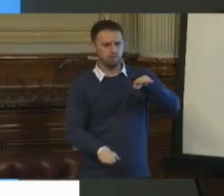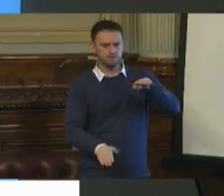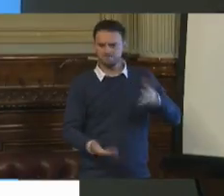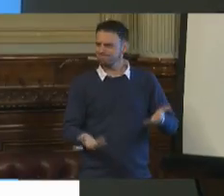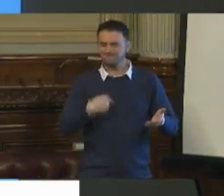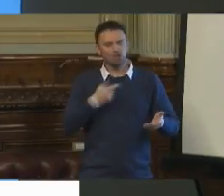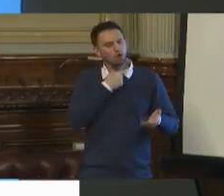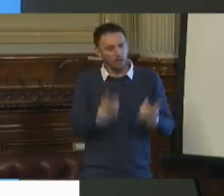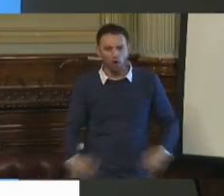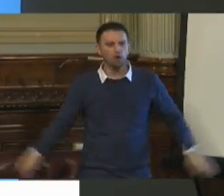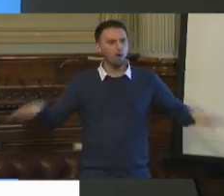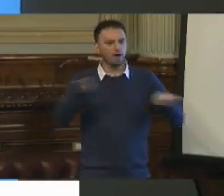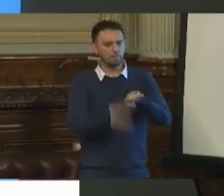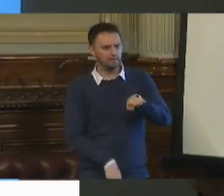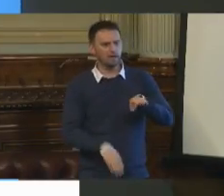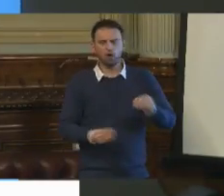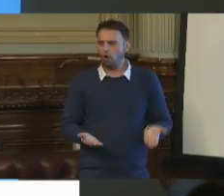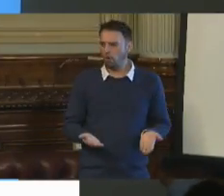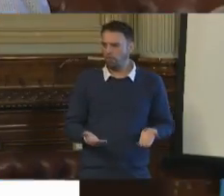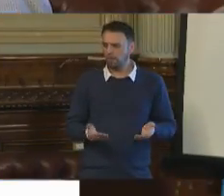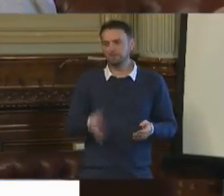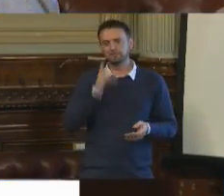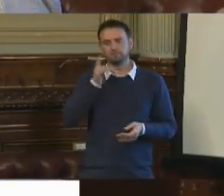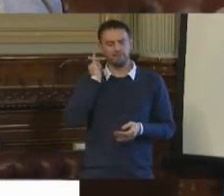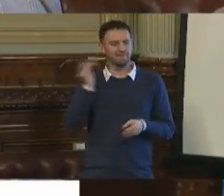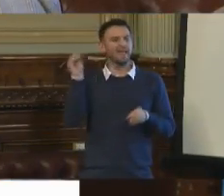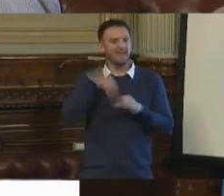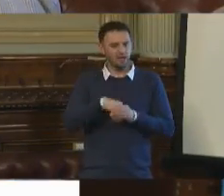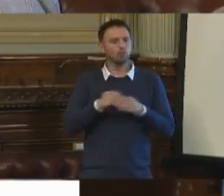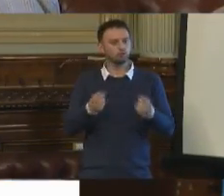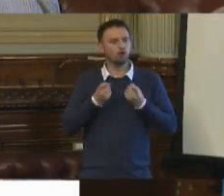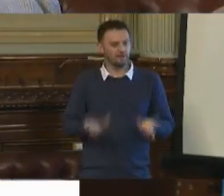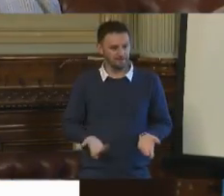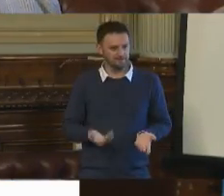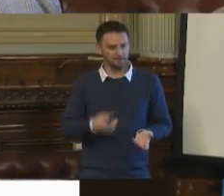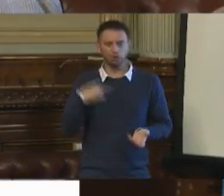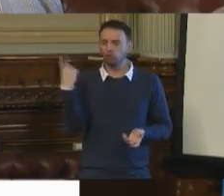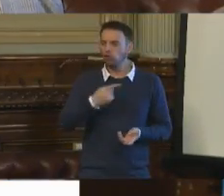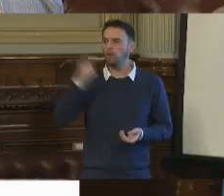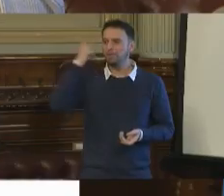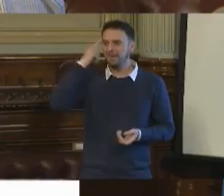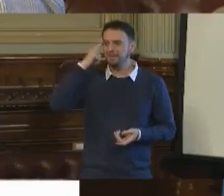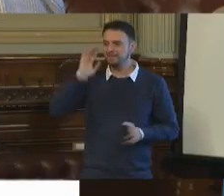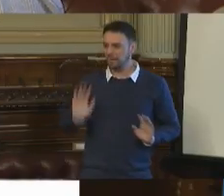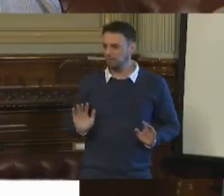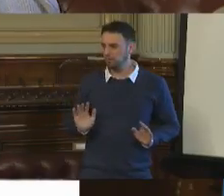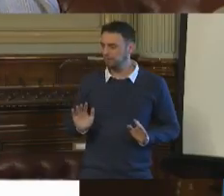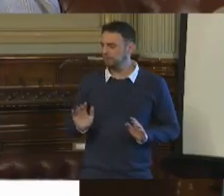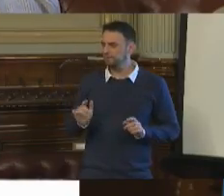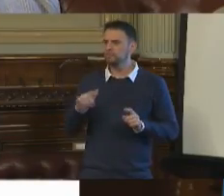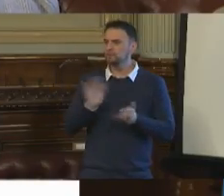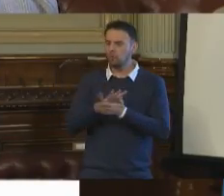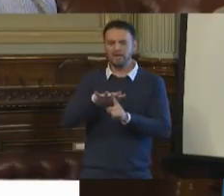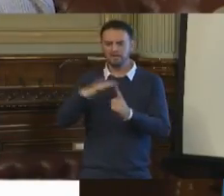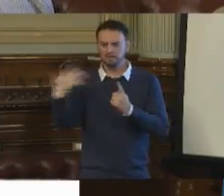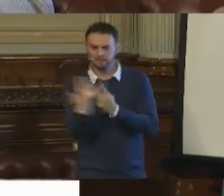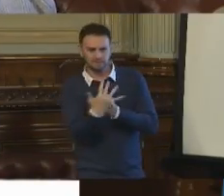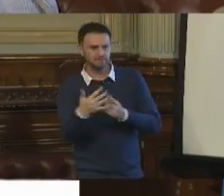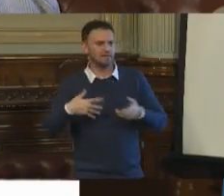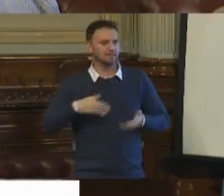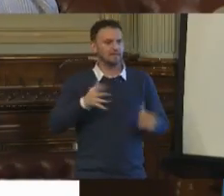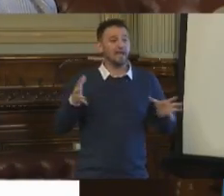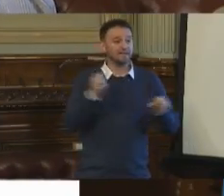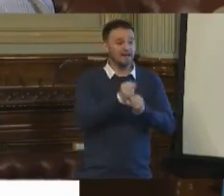que lo que es interesante y lo que es importante es pensar en entornos